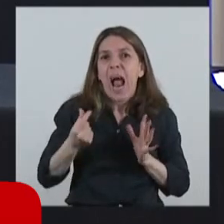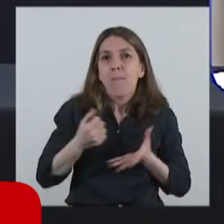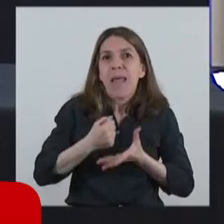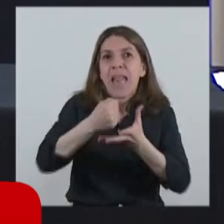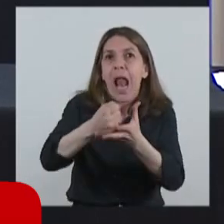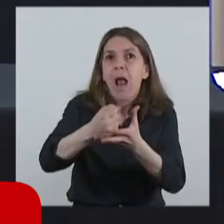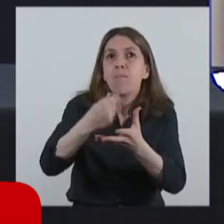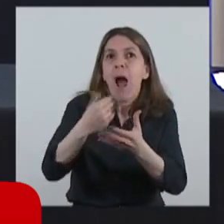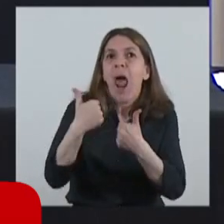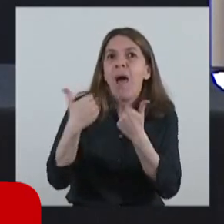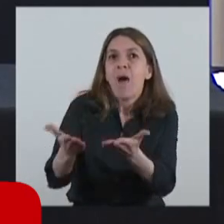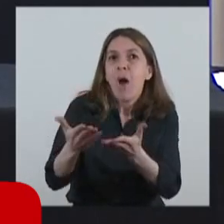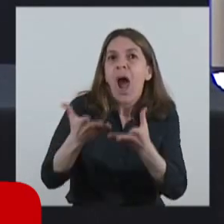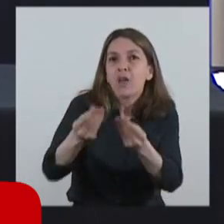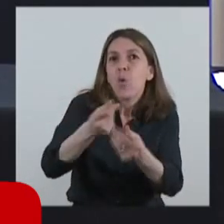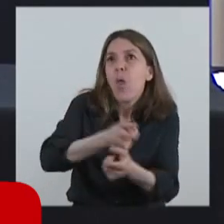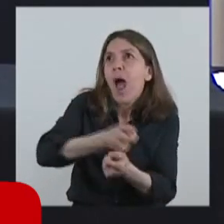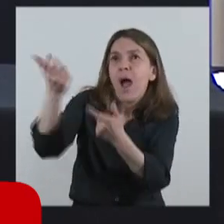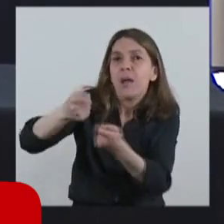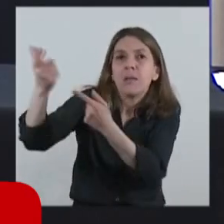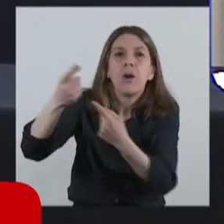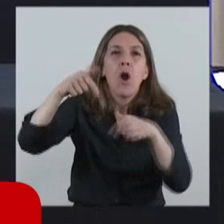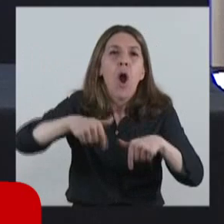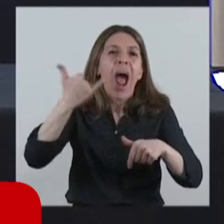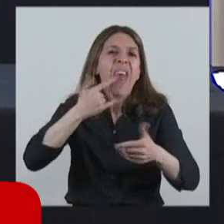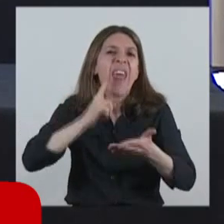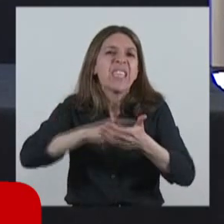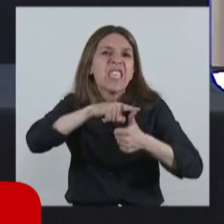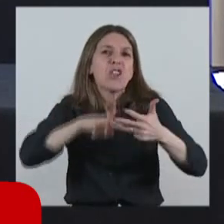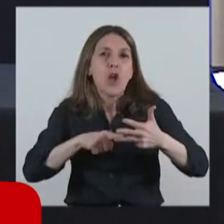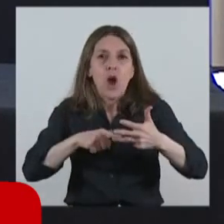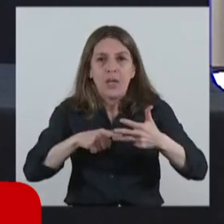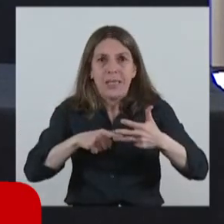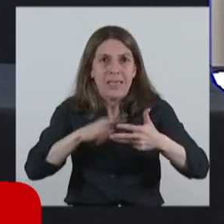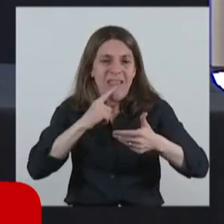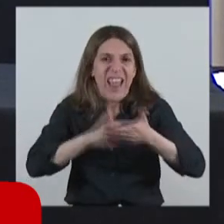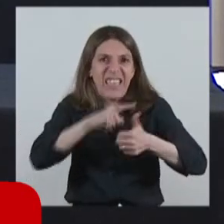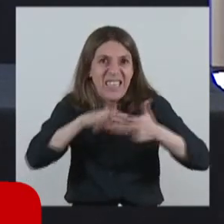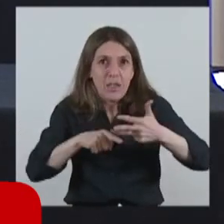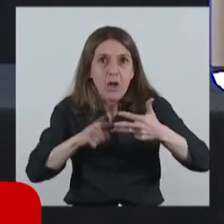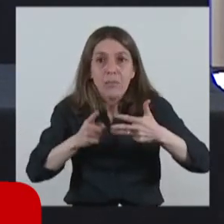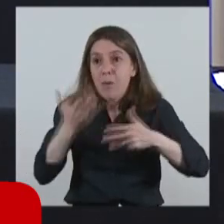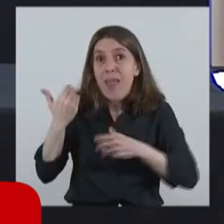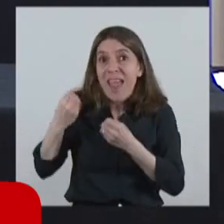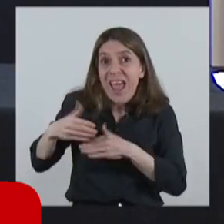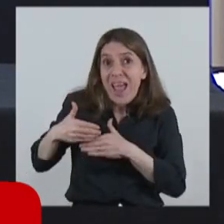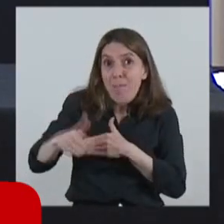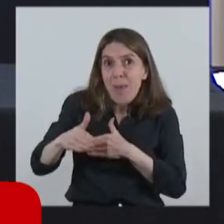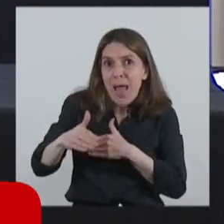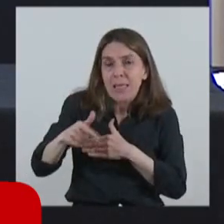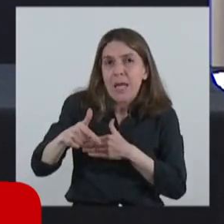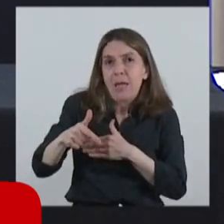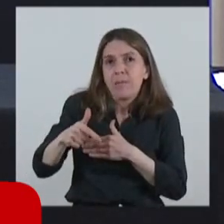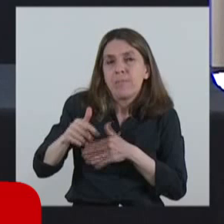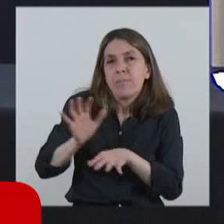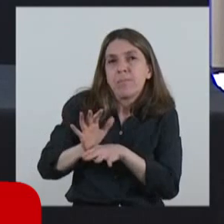externa directa. Hoy tenemos regulaciones, como mencionaba, que fueron en principio adoptadas